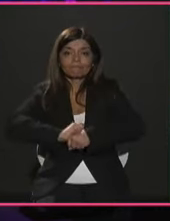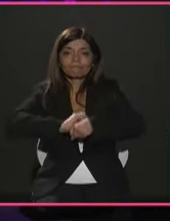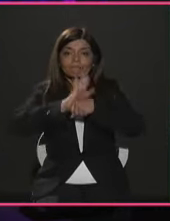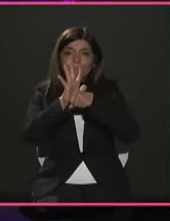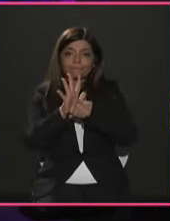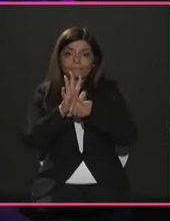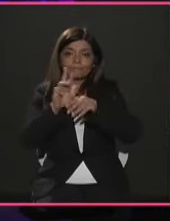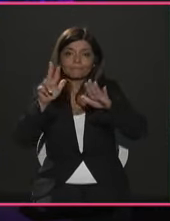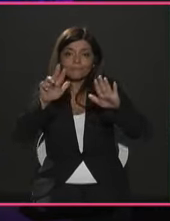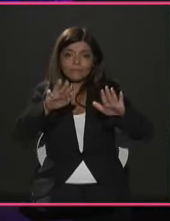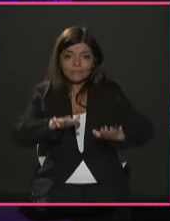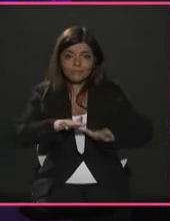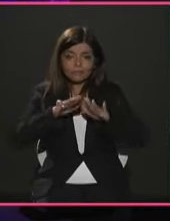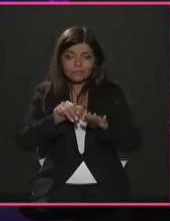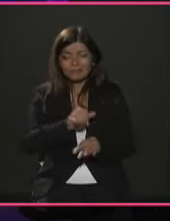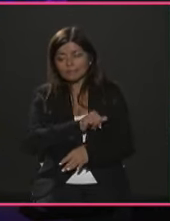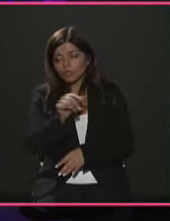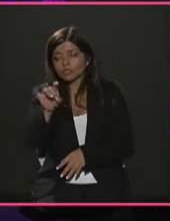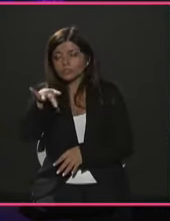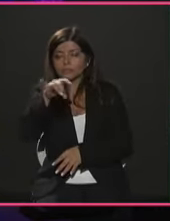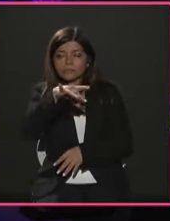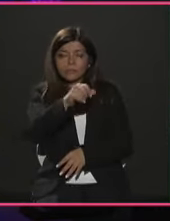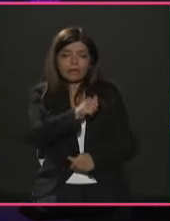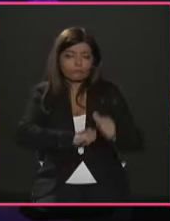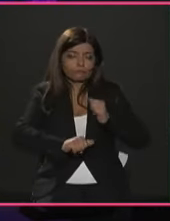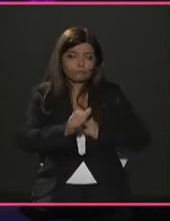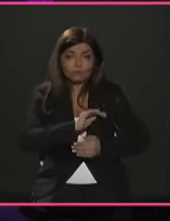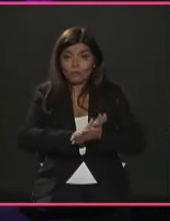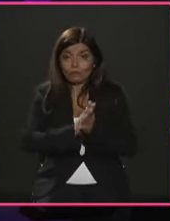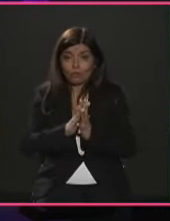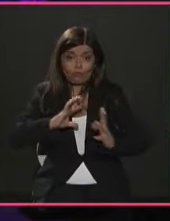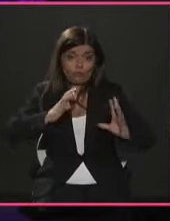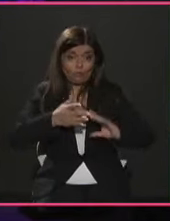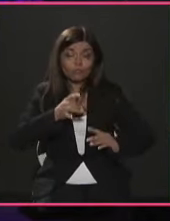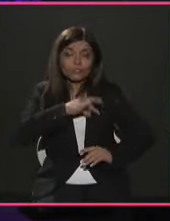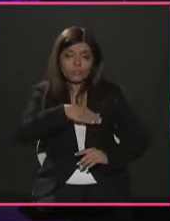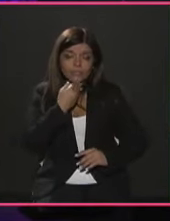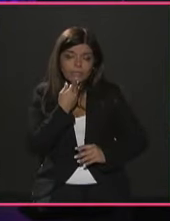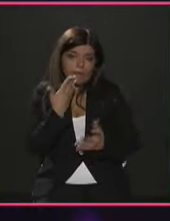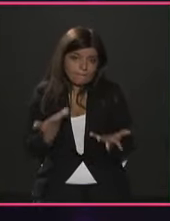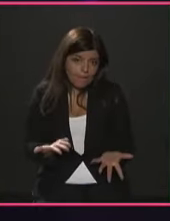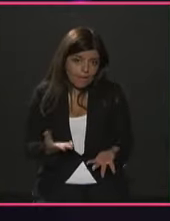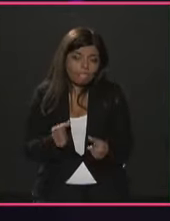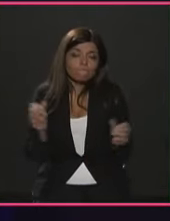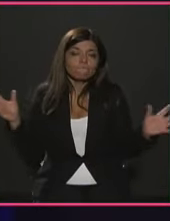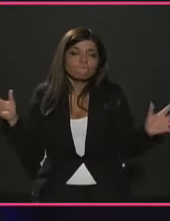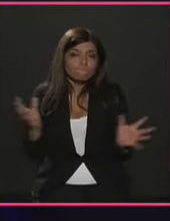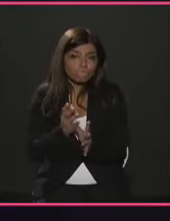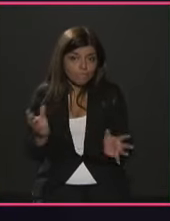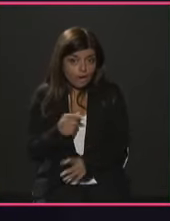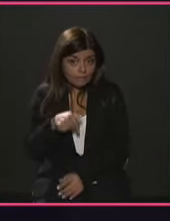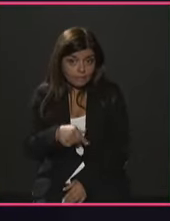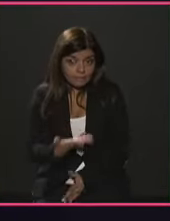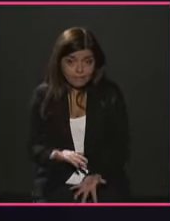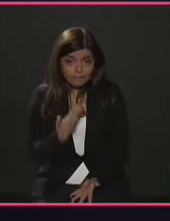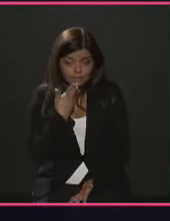Esto sí que es algo que todos ustedes sufrieron porque lo sufrimos todos en el mundo entero y en Chile fue muy muy fuerte